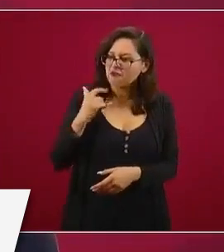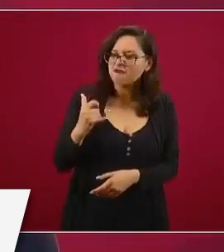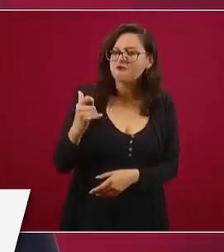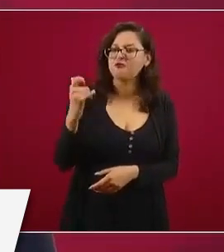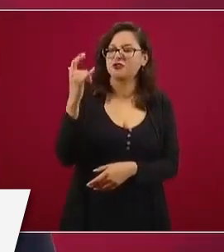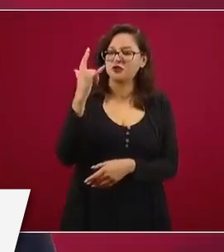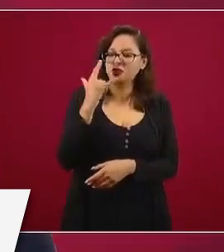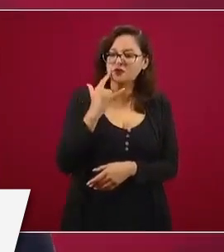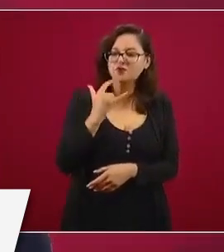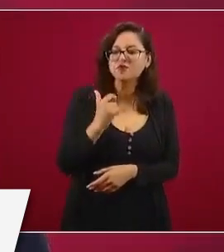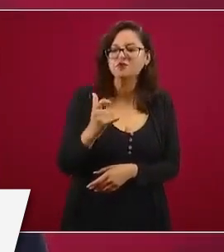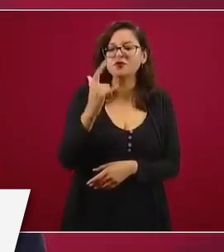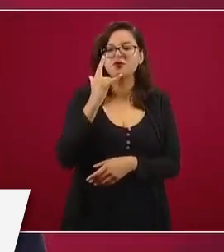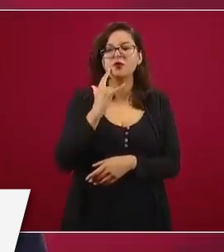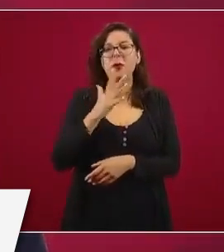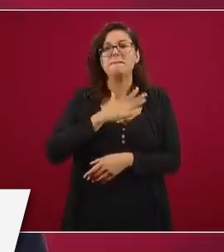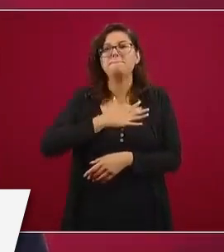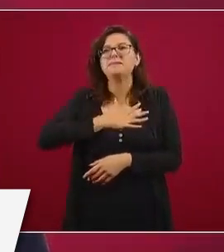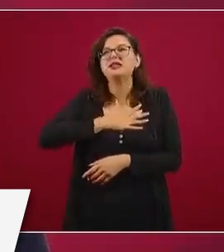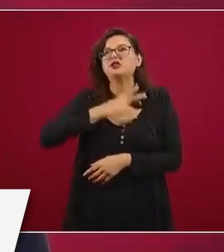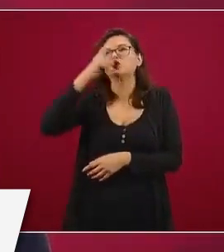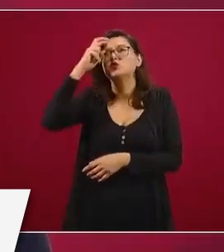para buscar un ideal.